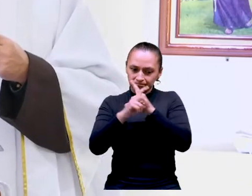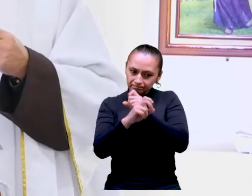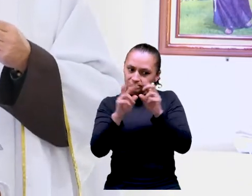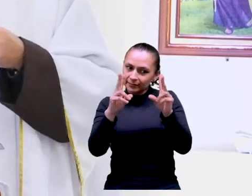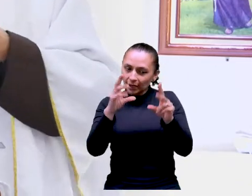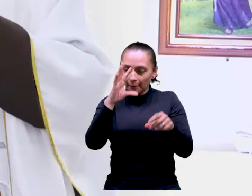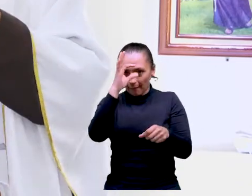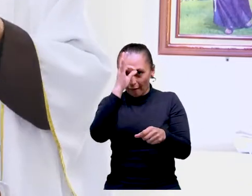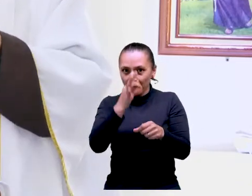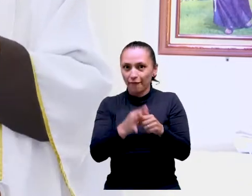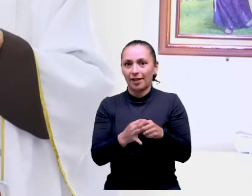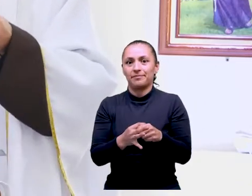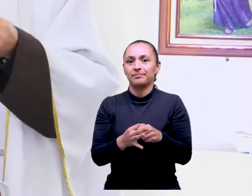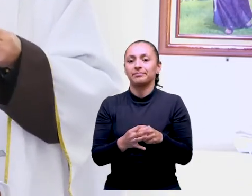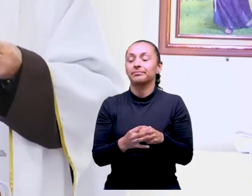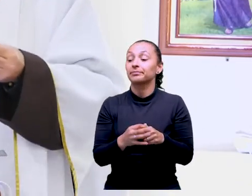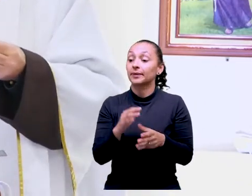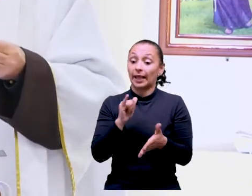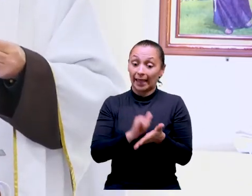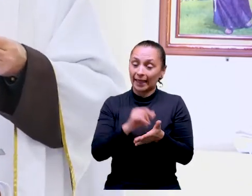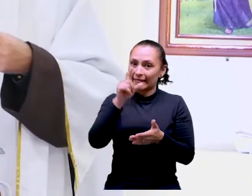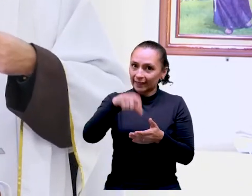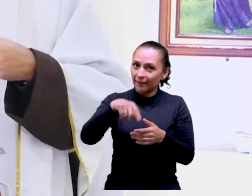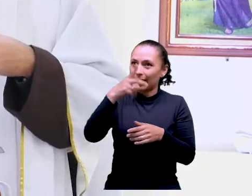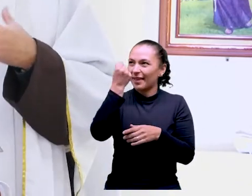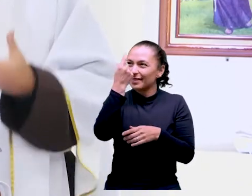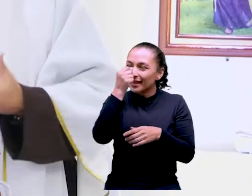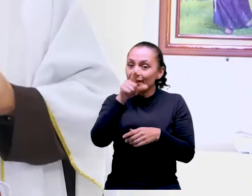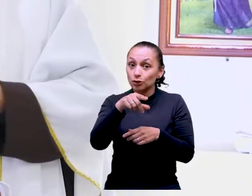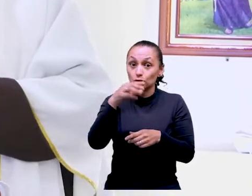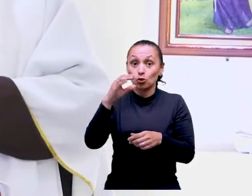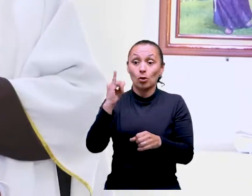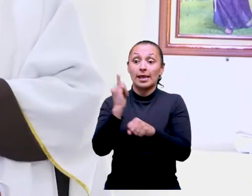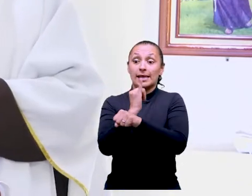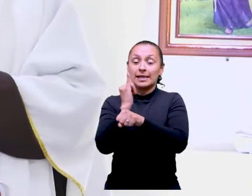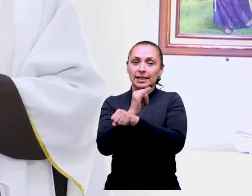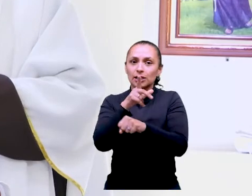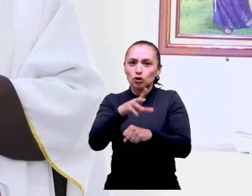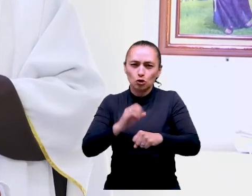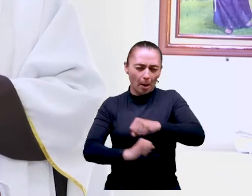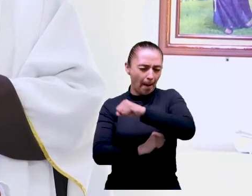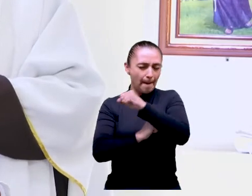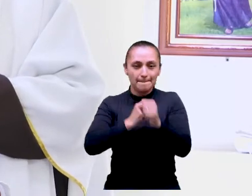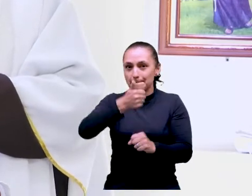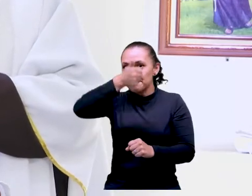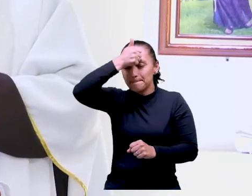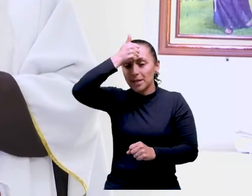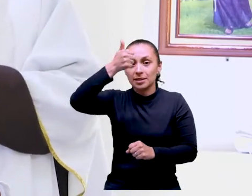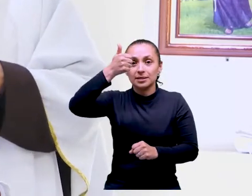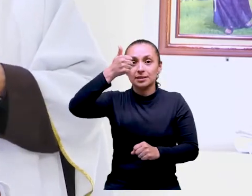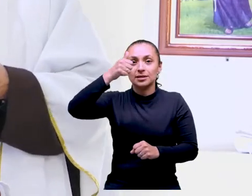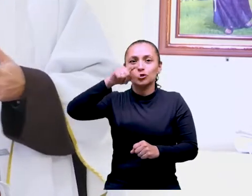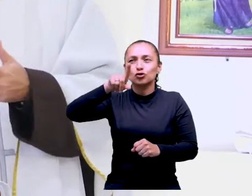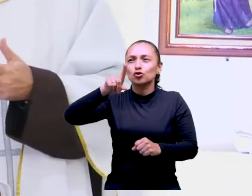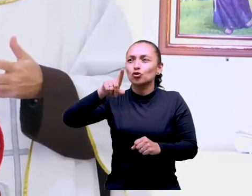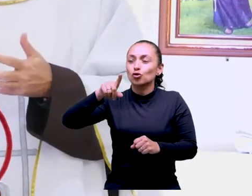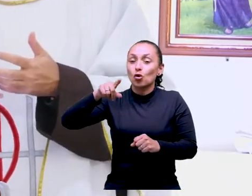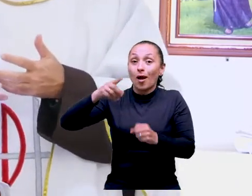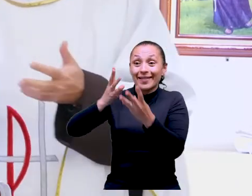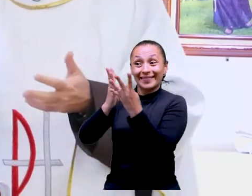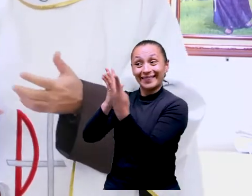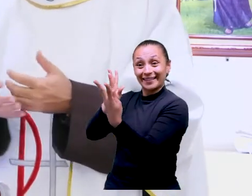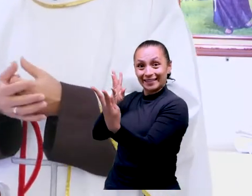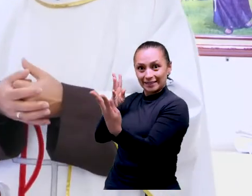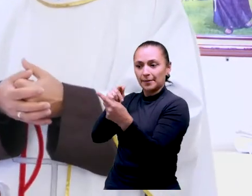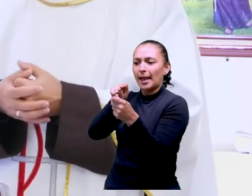va reflexionando sobre la fe tenemos que entender de que la iglesia en su fundamento